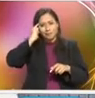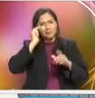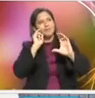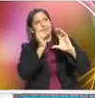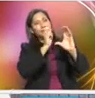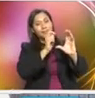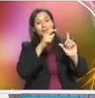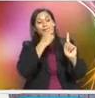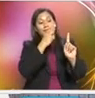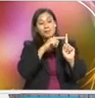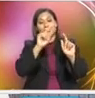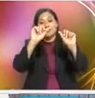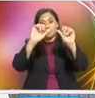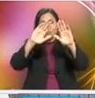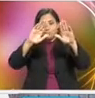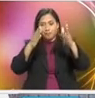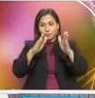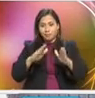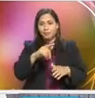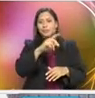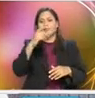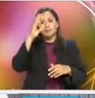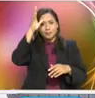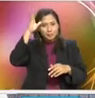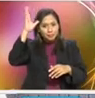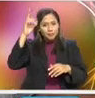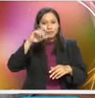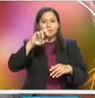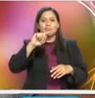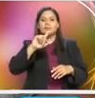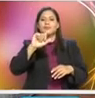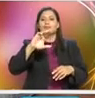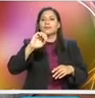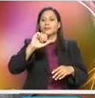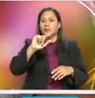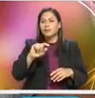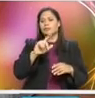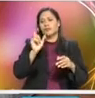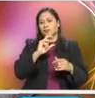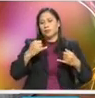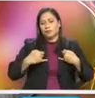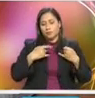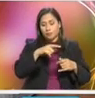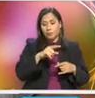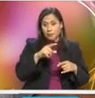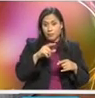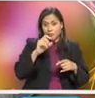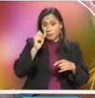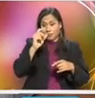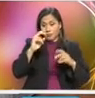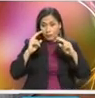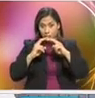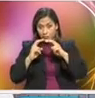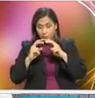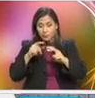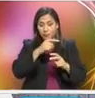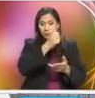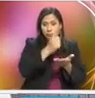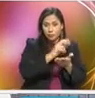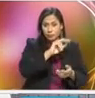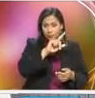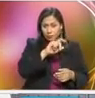dicen que es la figura de Quetzalcóatl de joven. Así como es. ves, en Tamuín, que sí está entre Tampico y Ciudad Valles, es una zona muy bonita, una